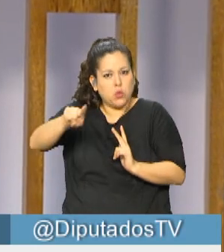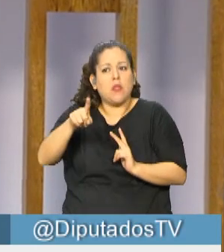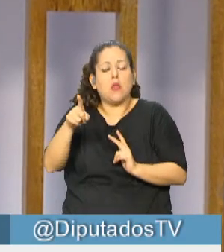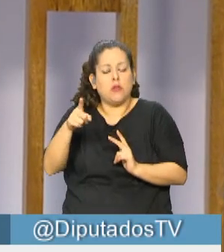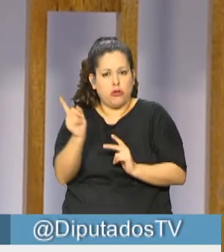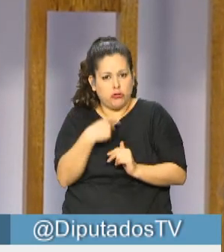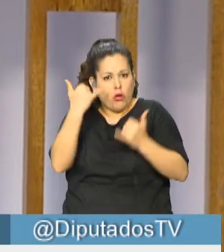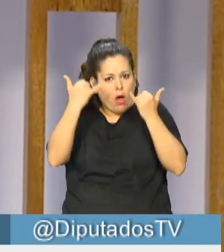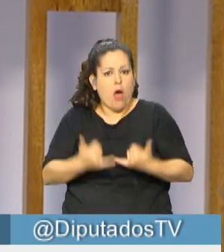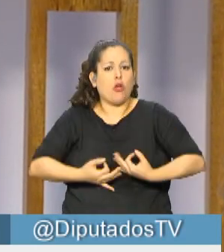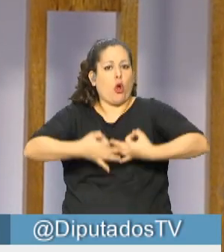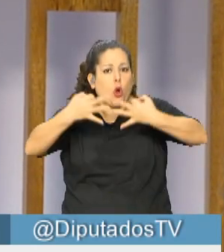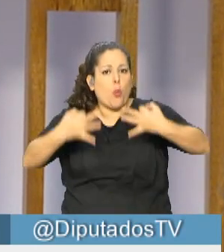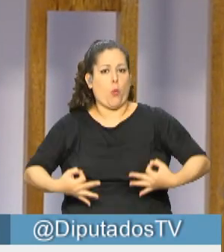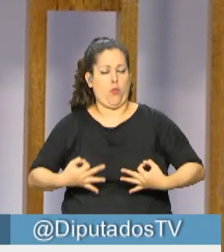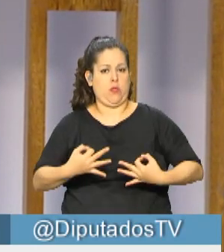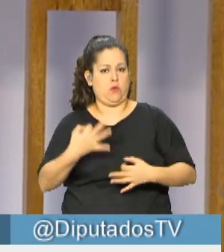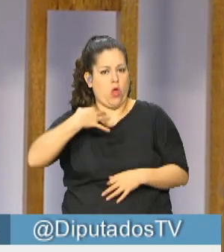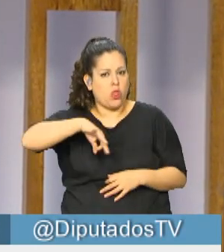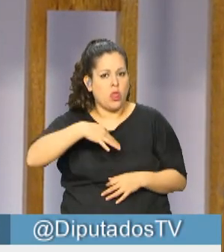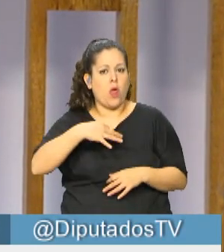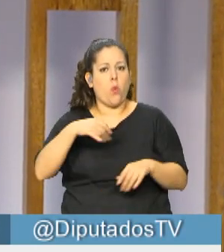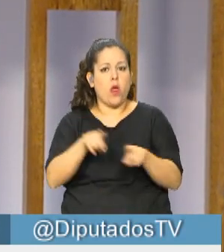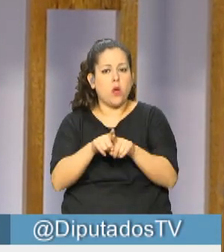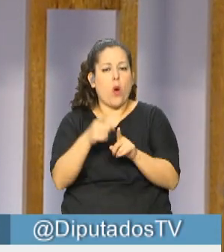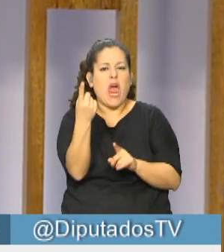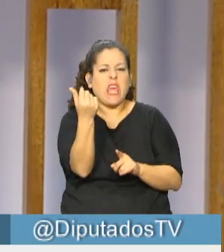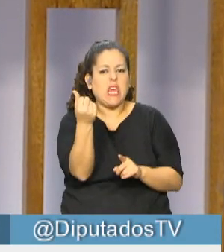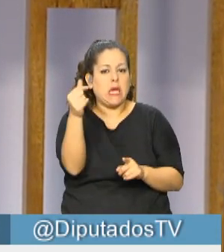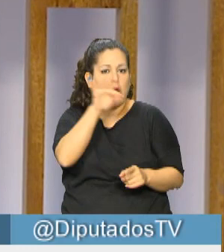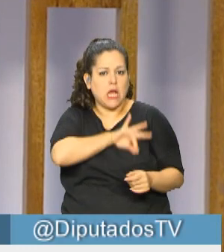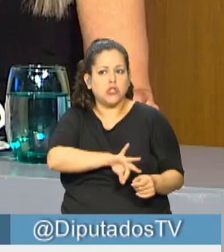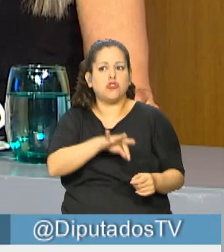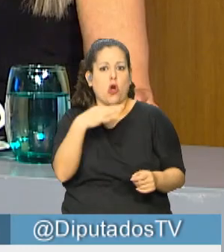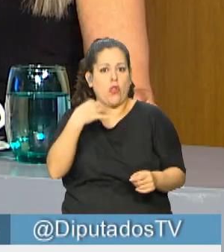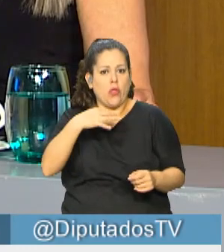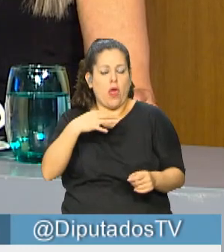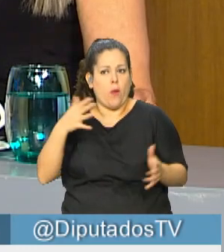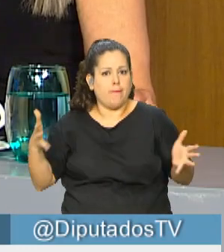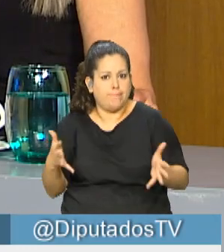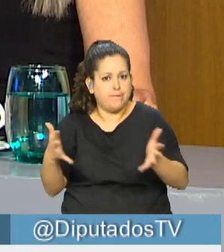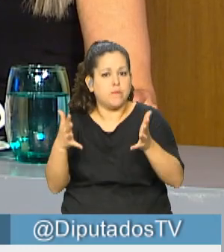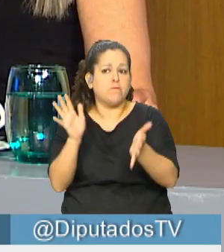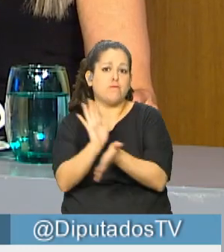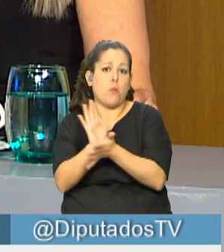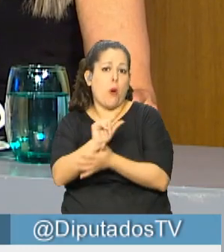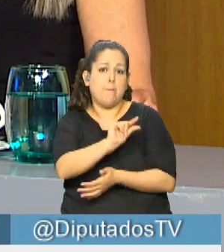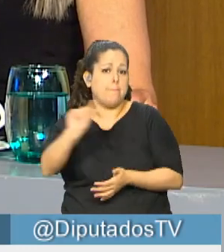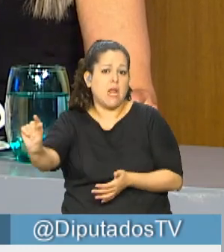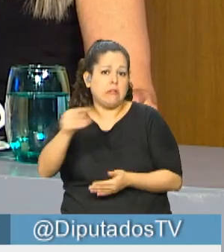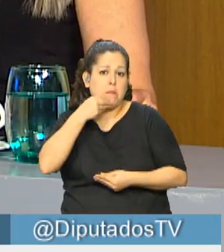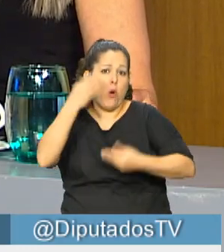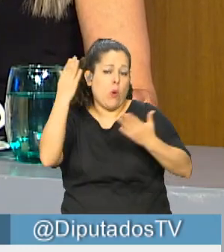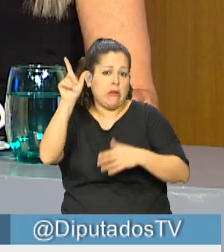compromiso de generar ingresos en la economía formal de la Argentina, porque si nosotros, es como un préstamo a cualquier persona, si usted